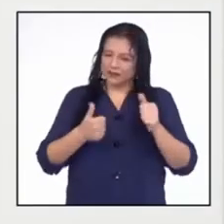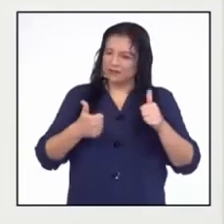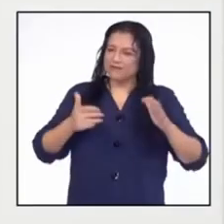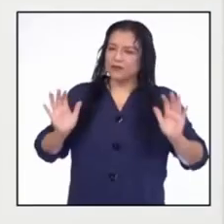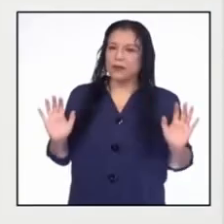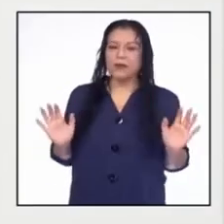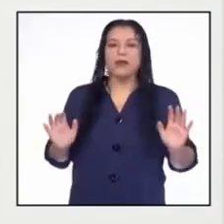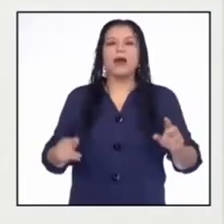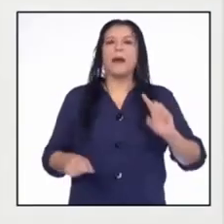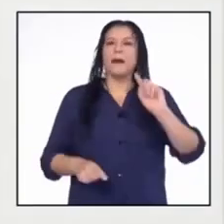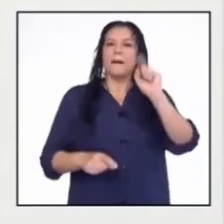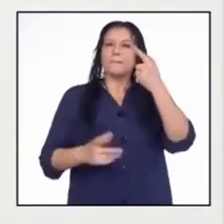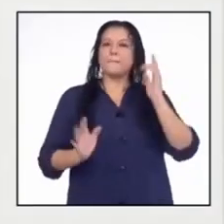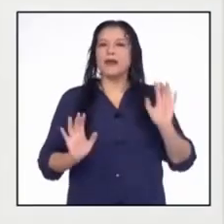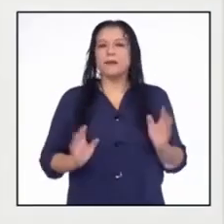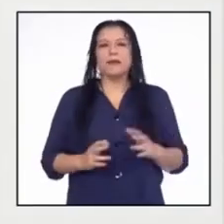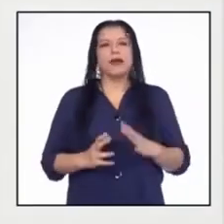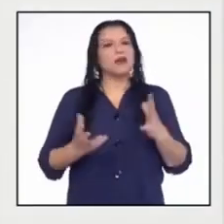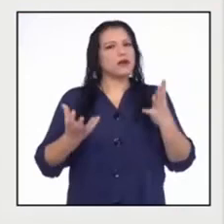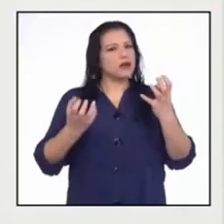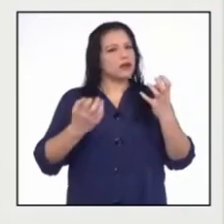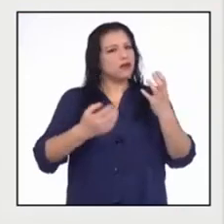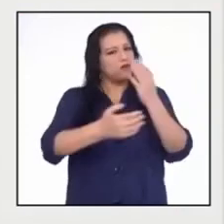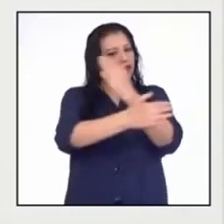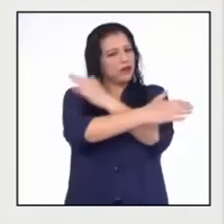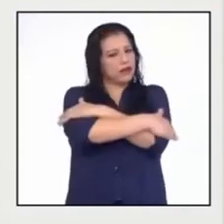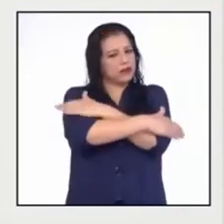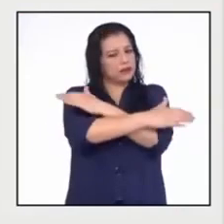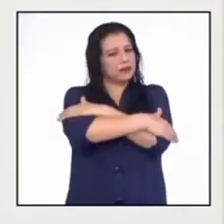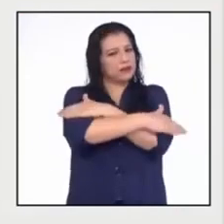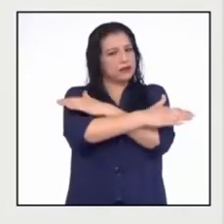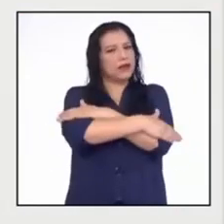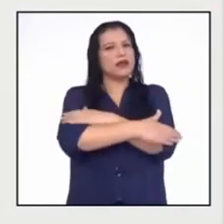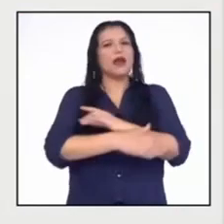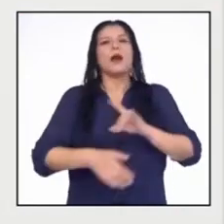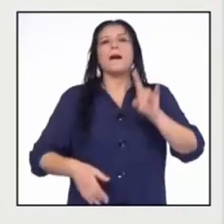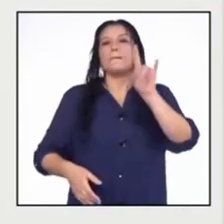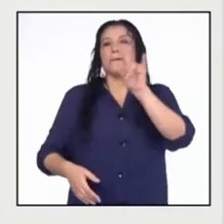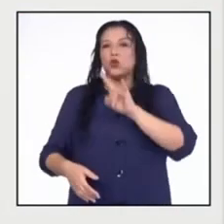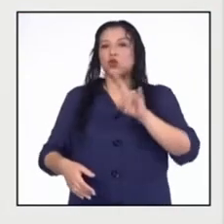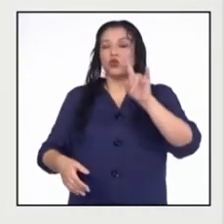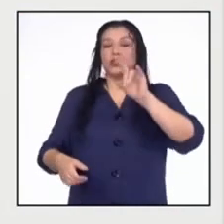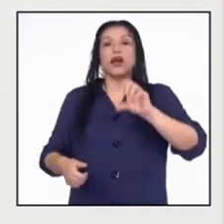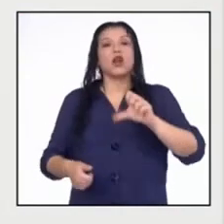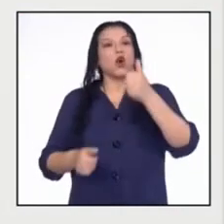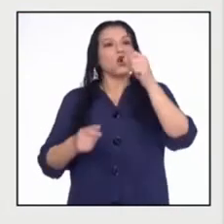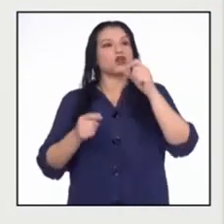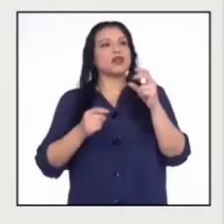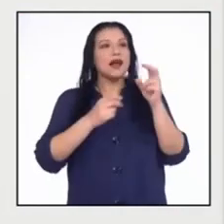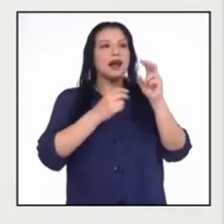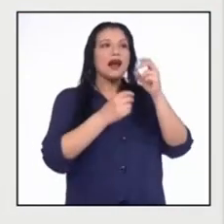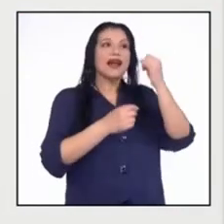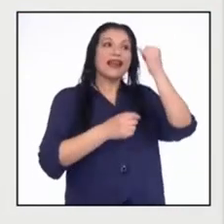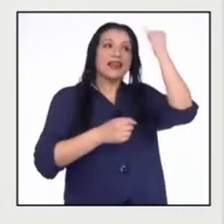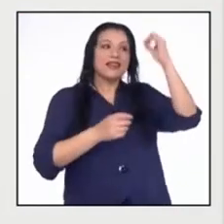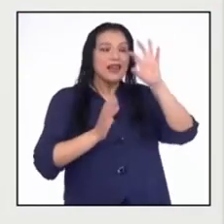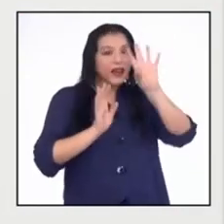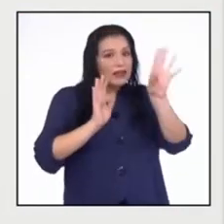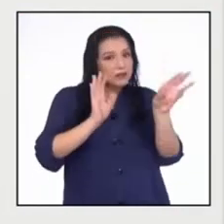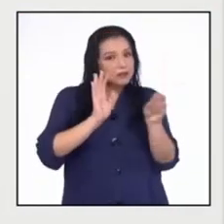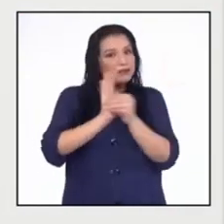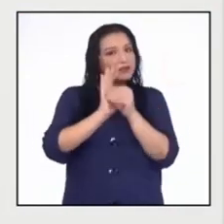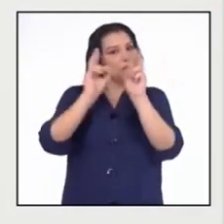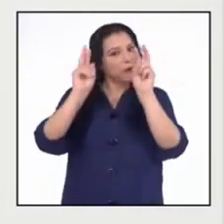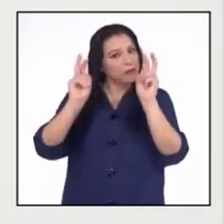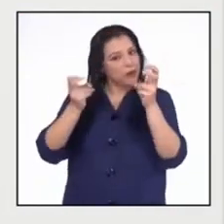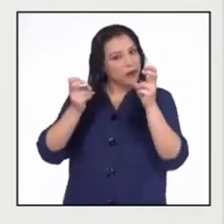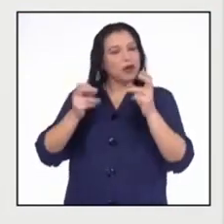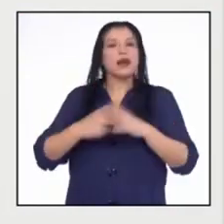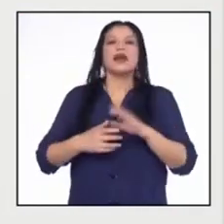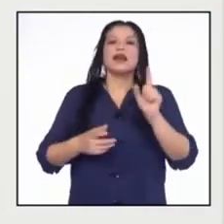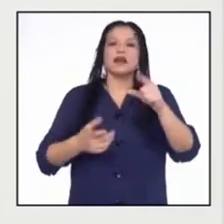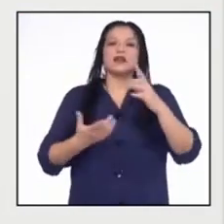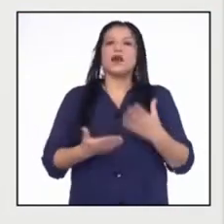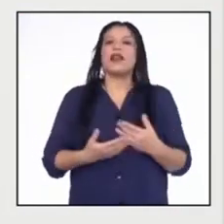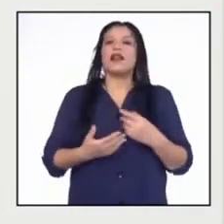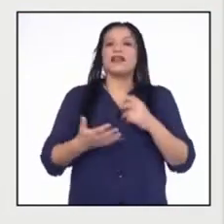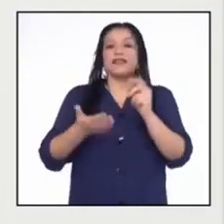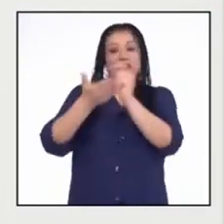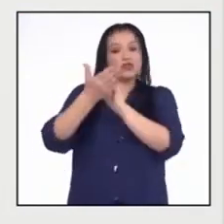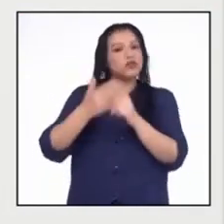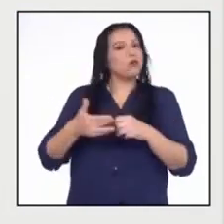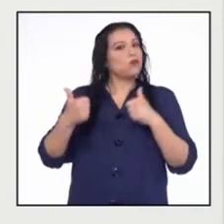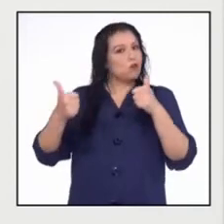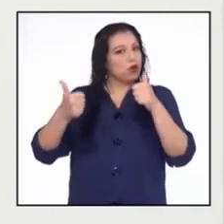sí. En primer lugar, quiero felicitarte por usar una fuente más. Esto enriquece el texto y la tesis que